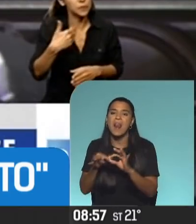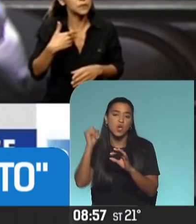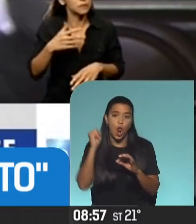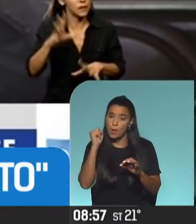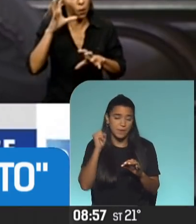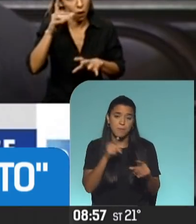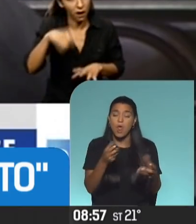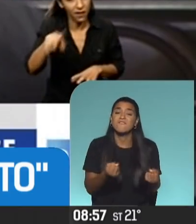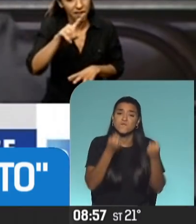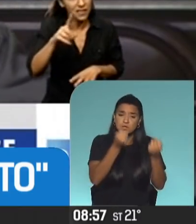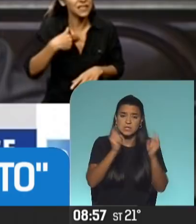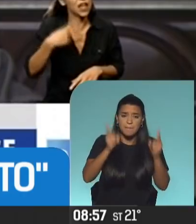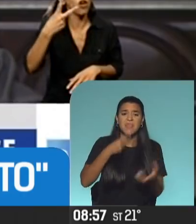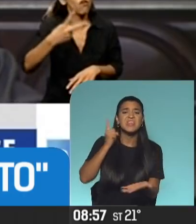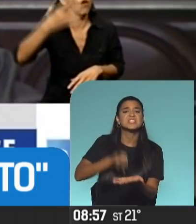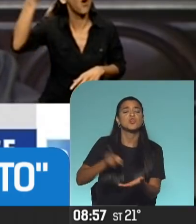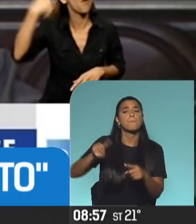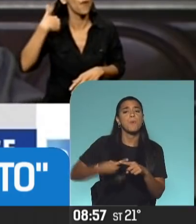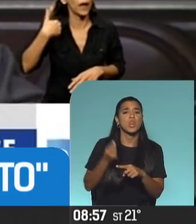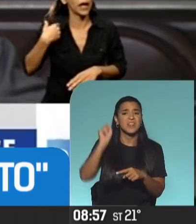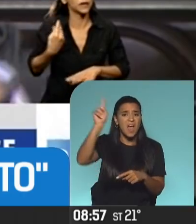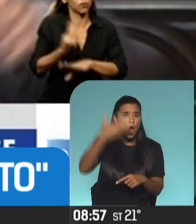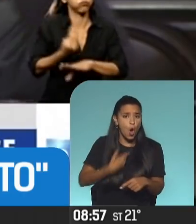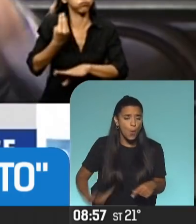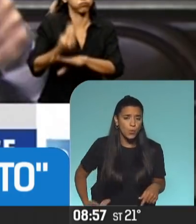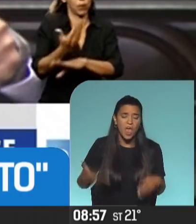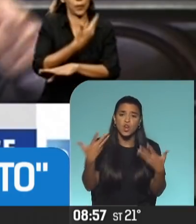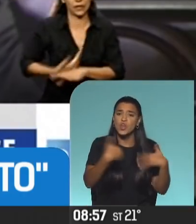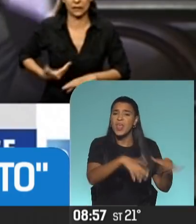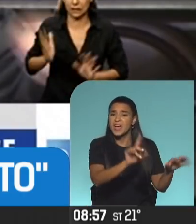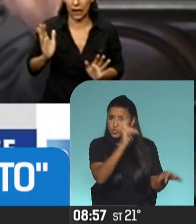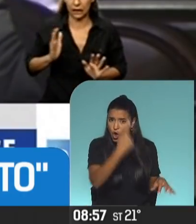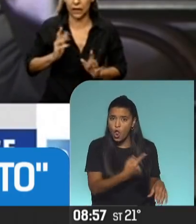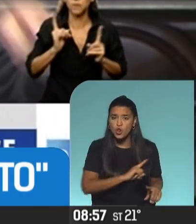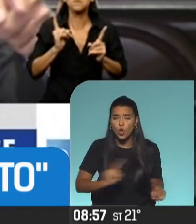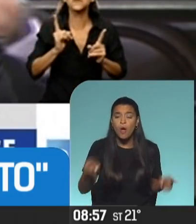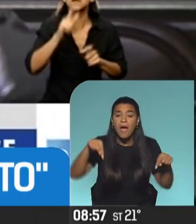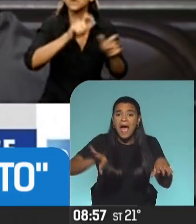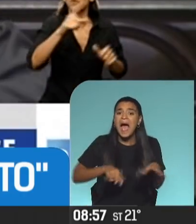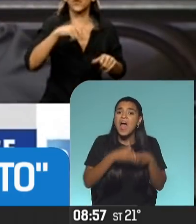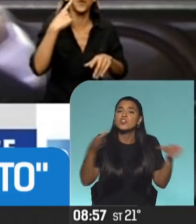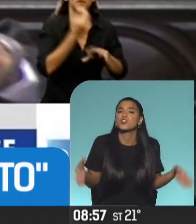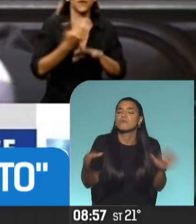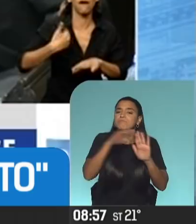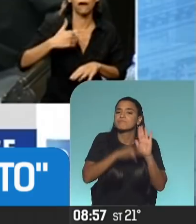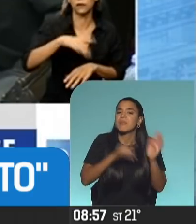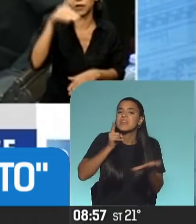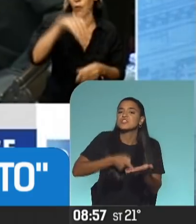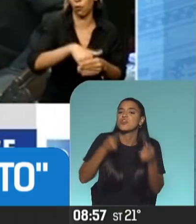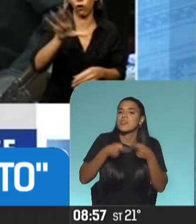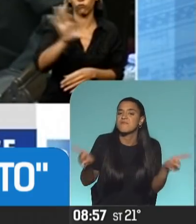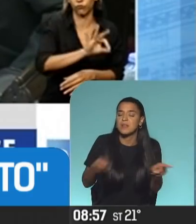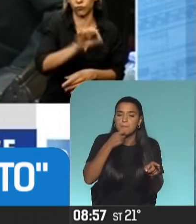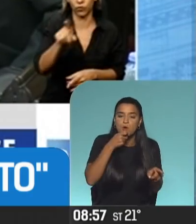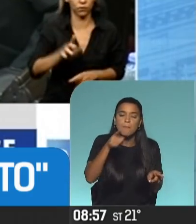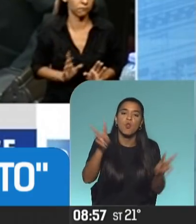el esfuerzo y también por la decisión política del gobierno de no dejar a nadie solo, que fue un año donde se tomaron otras medidas, como por ejemplo